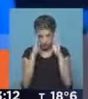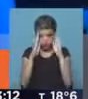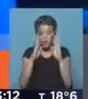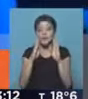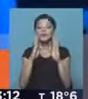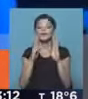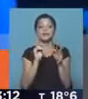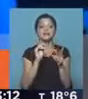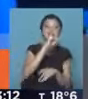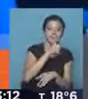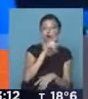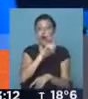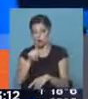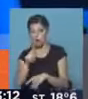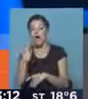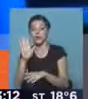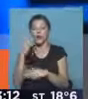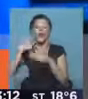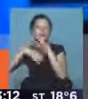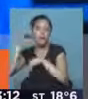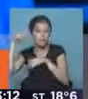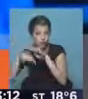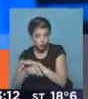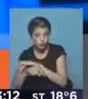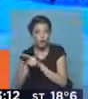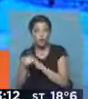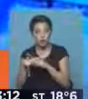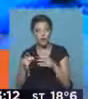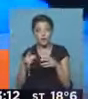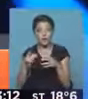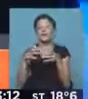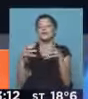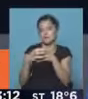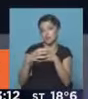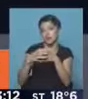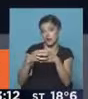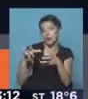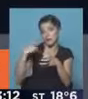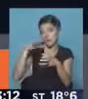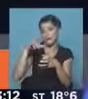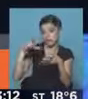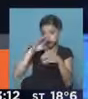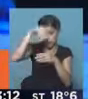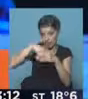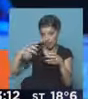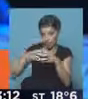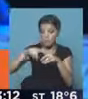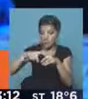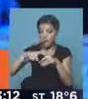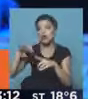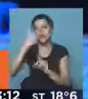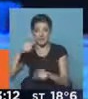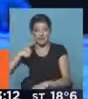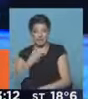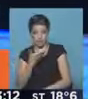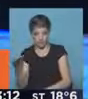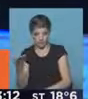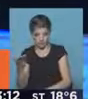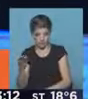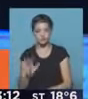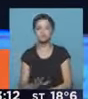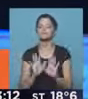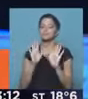sofisticada la podría procesar tanto las élites en un parlamento como el pueblo en general en la discusión pública también, ¿no? A mí lo que me preocupa es presentar